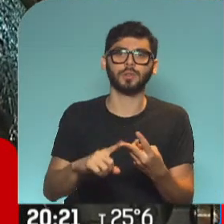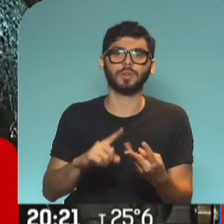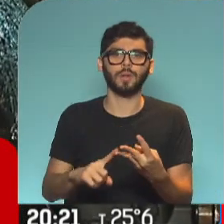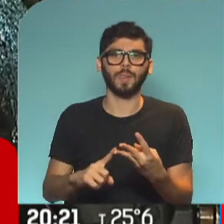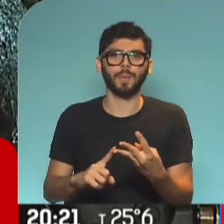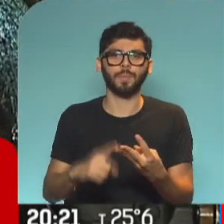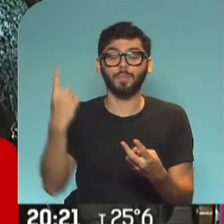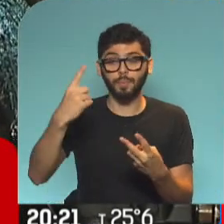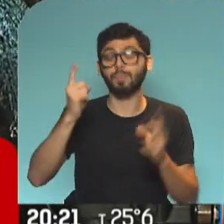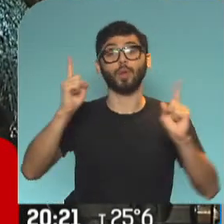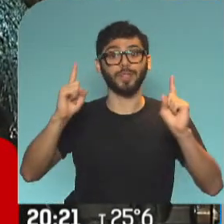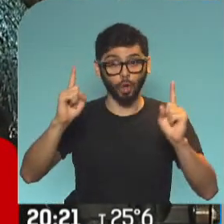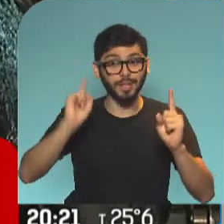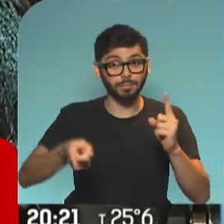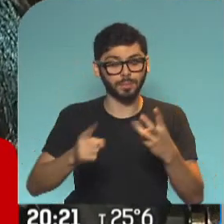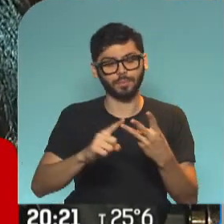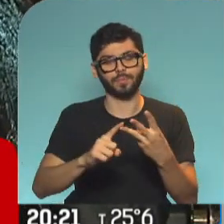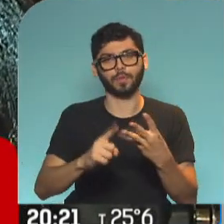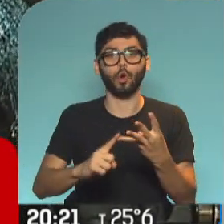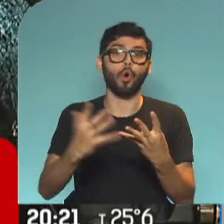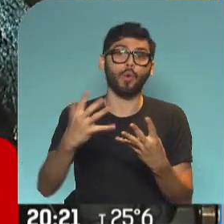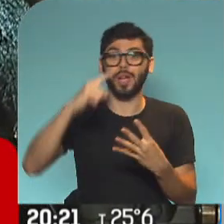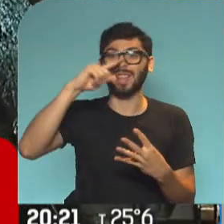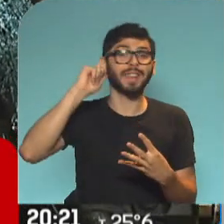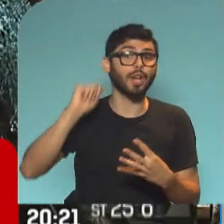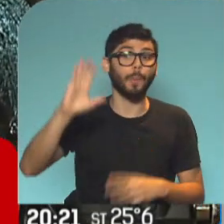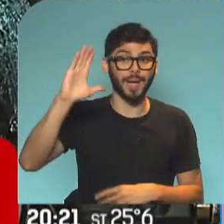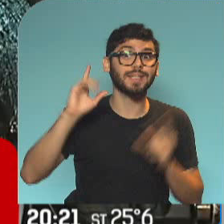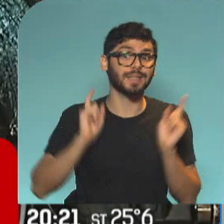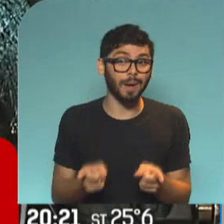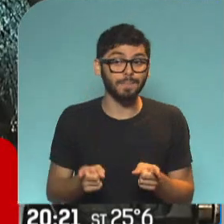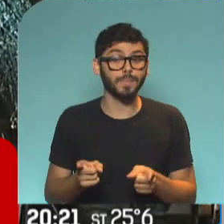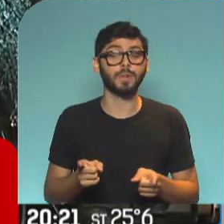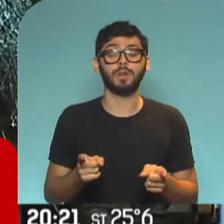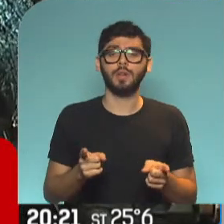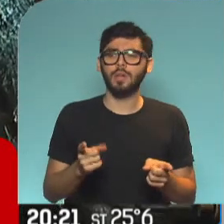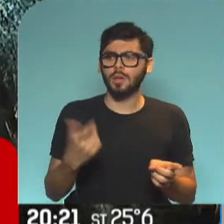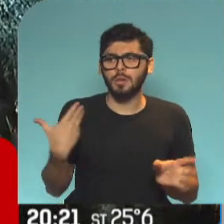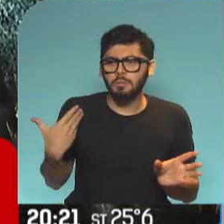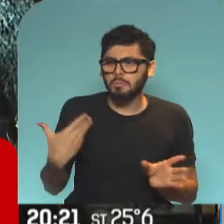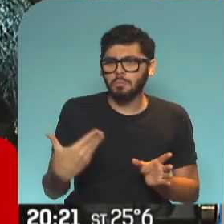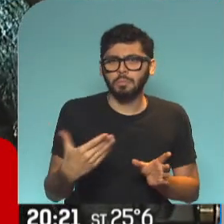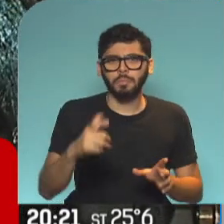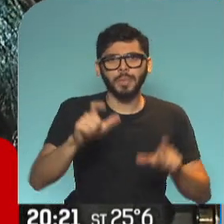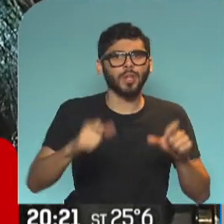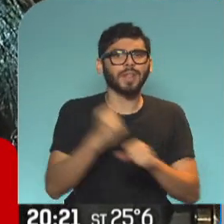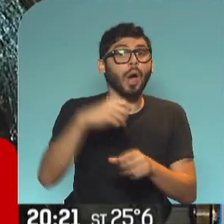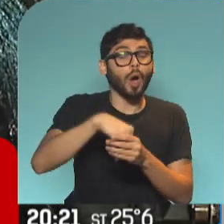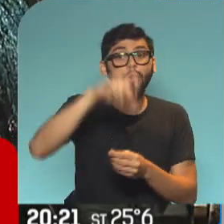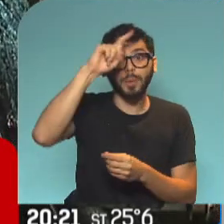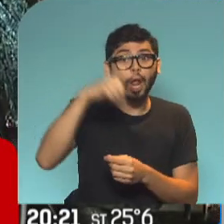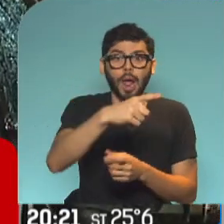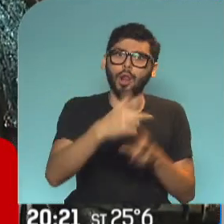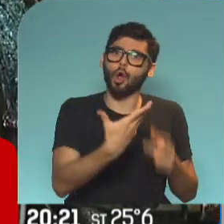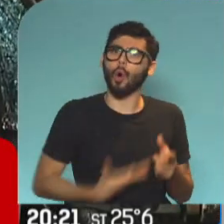el personal educativo y por supuesto con los mayores de 70 y ya prácticamente el personal de salud, que lo aclaró bien